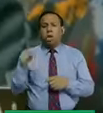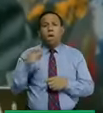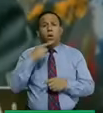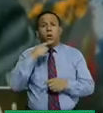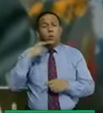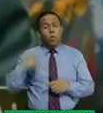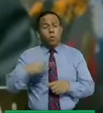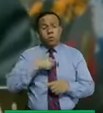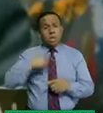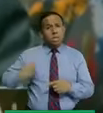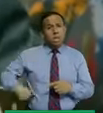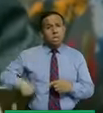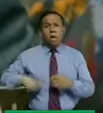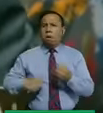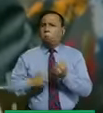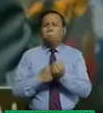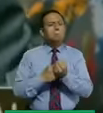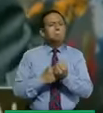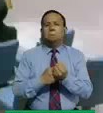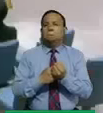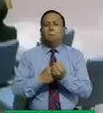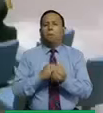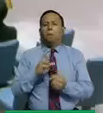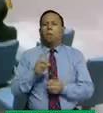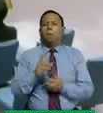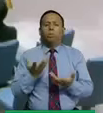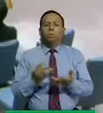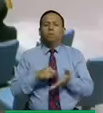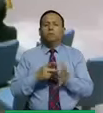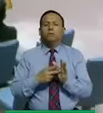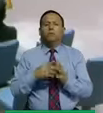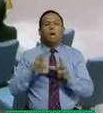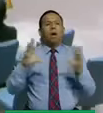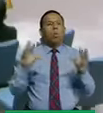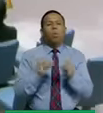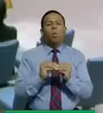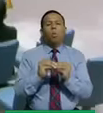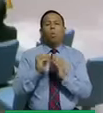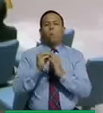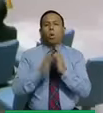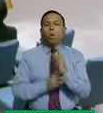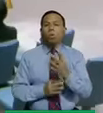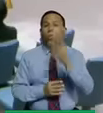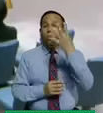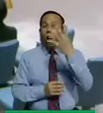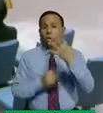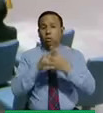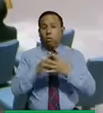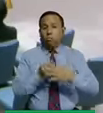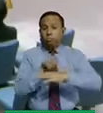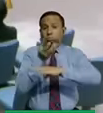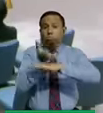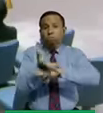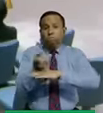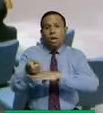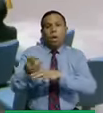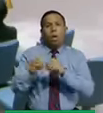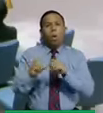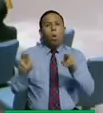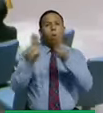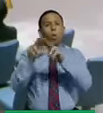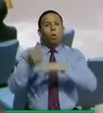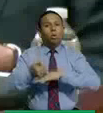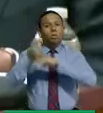2 abstenciones. En total, 4 proyectos de resolución sobre el conflicto han sido rechazados